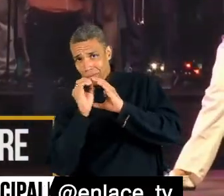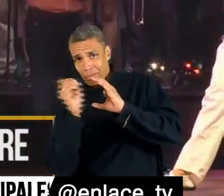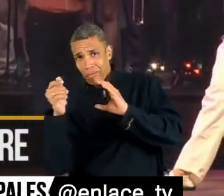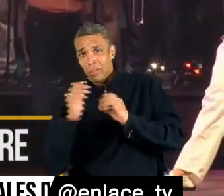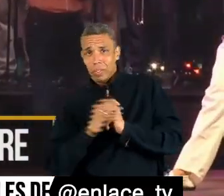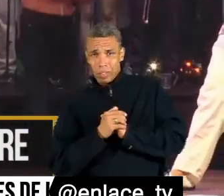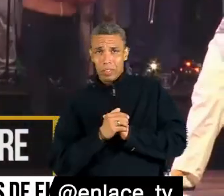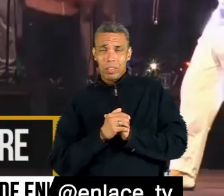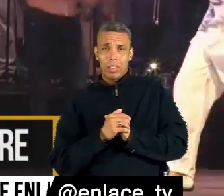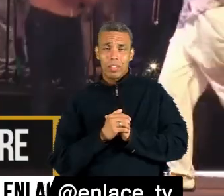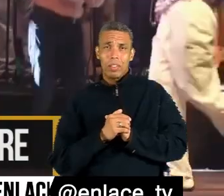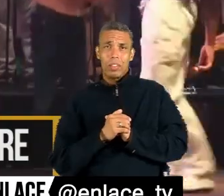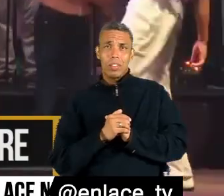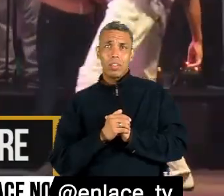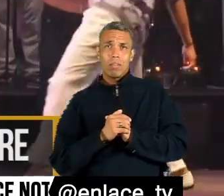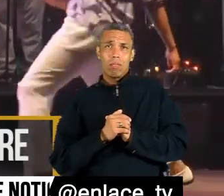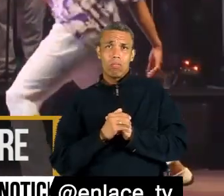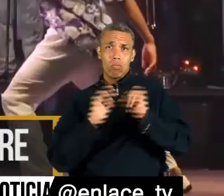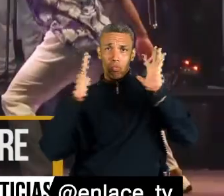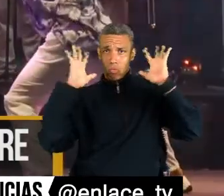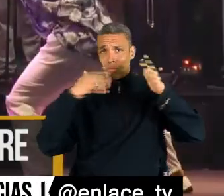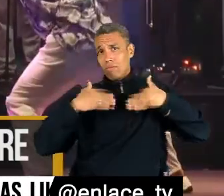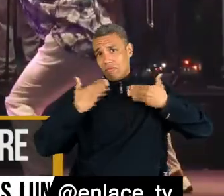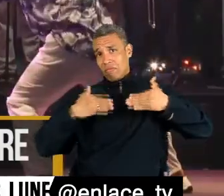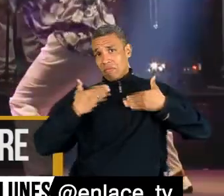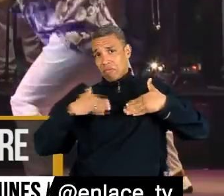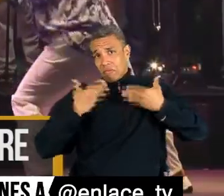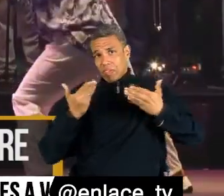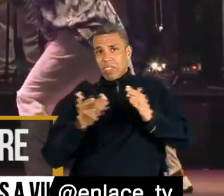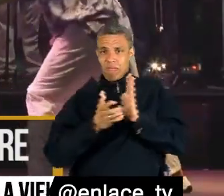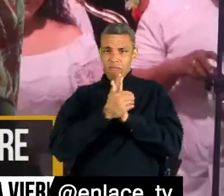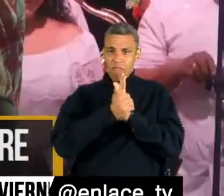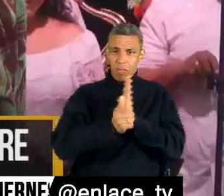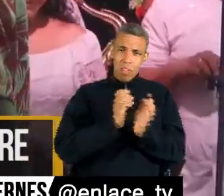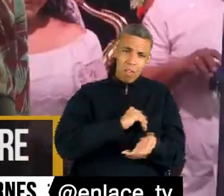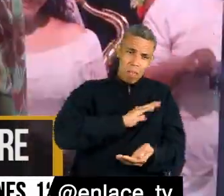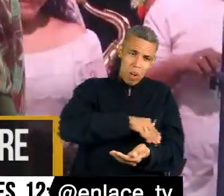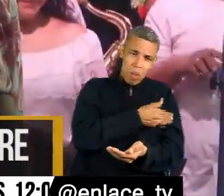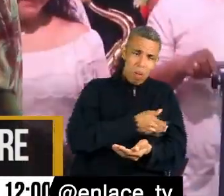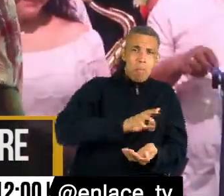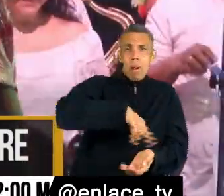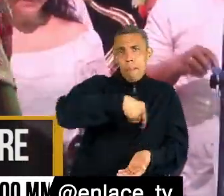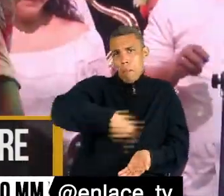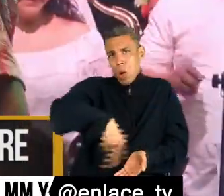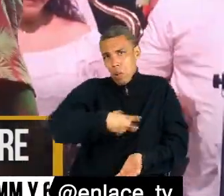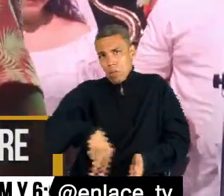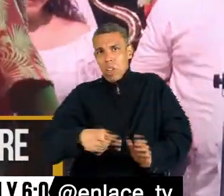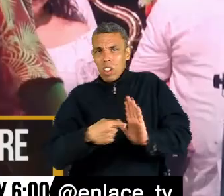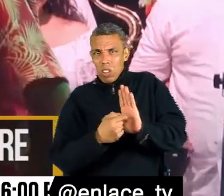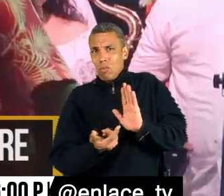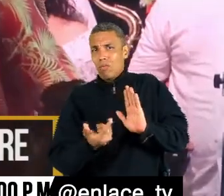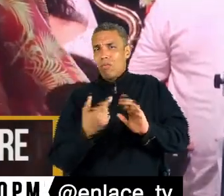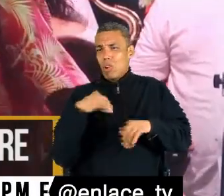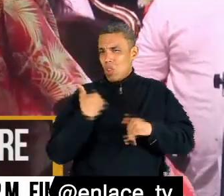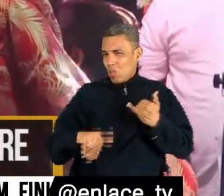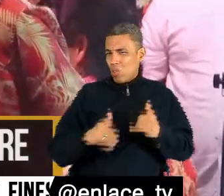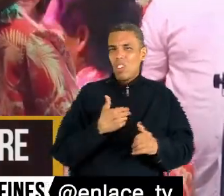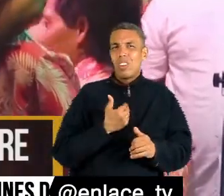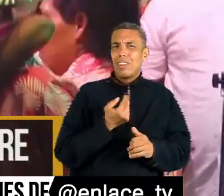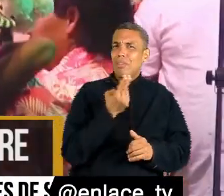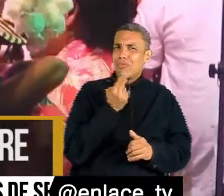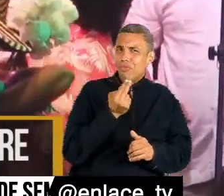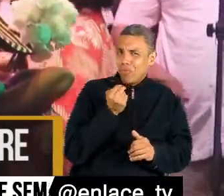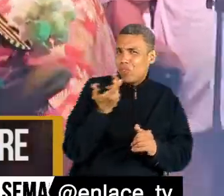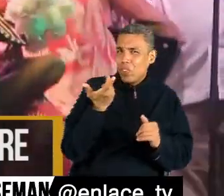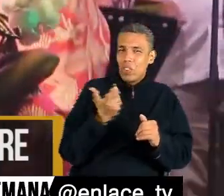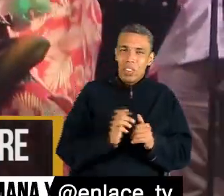Comercial San Silvestre con toda la alegría y el talento de los barranqueños. Barranca Bermeja, entre juegos, dulces y fandangos, se